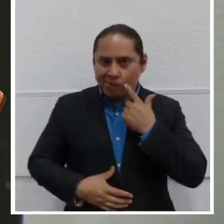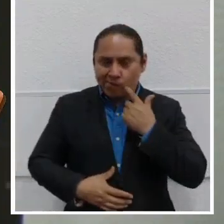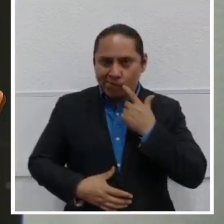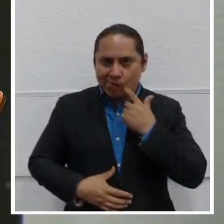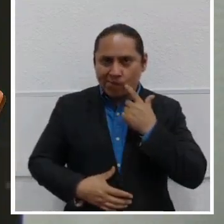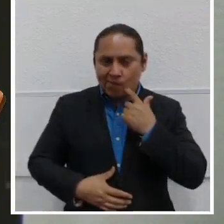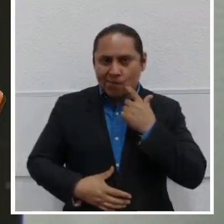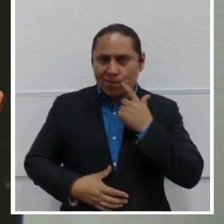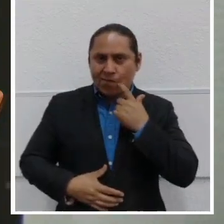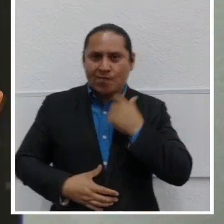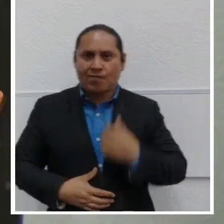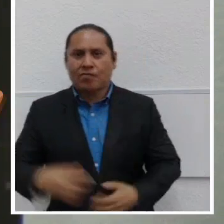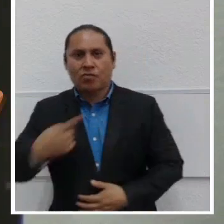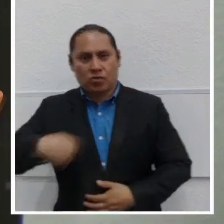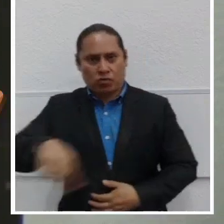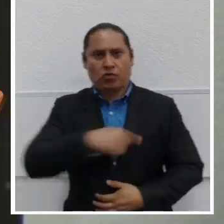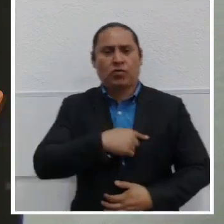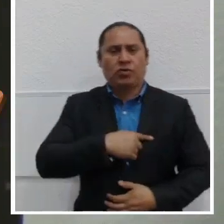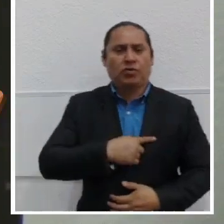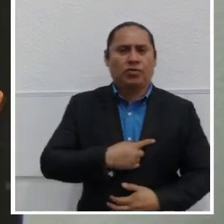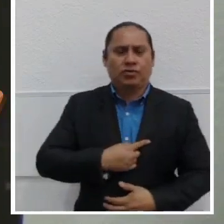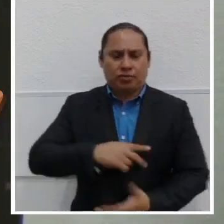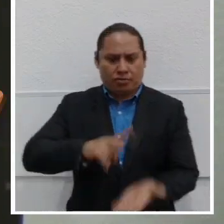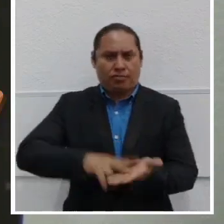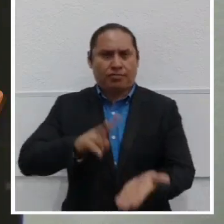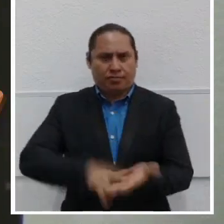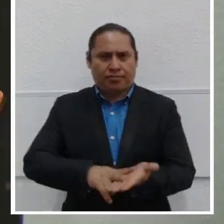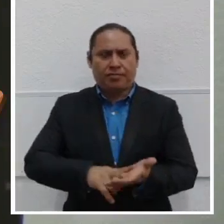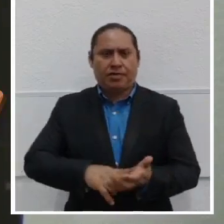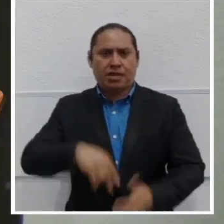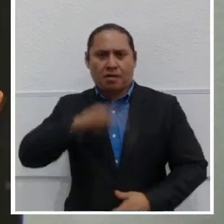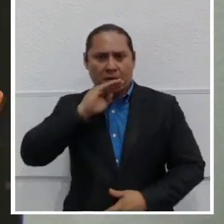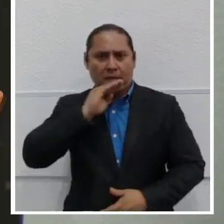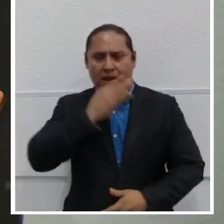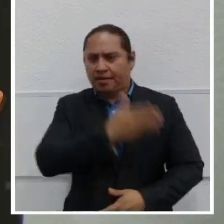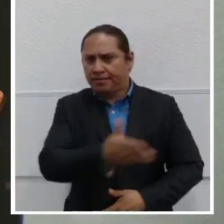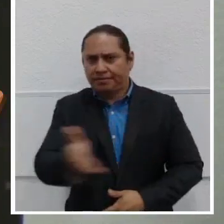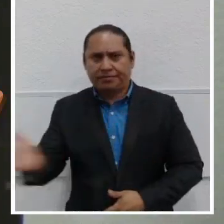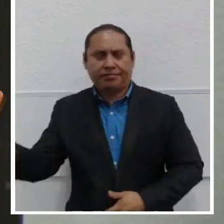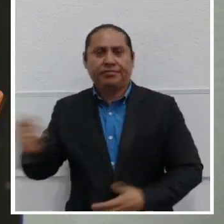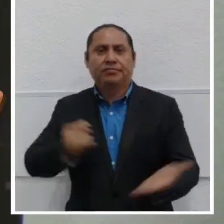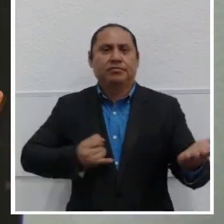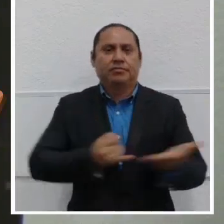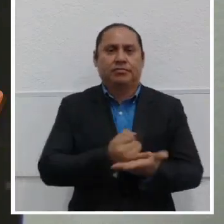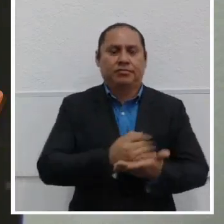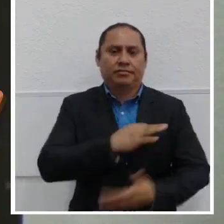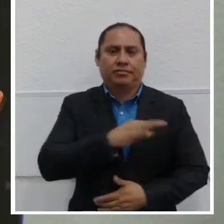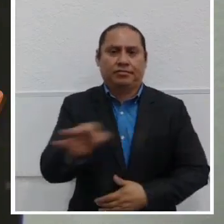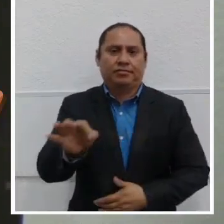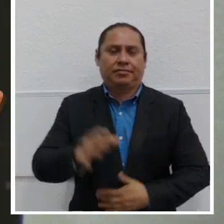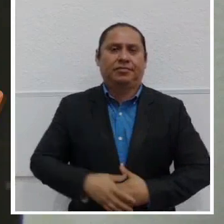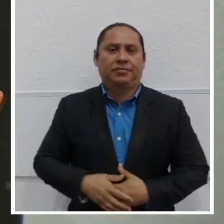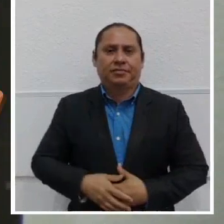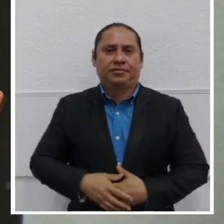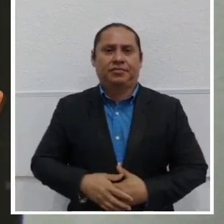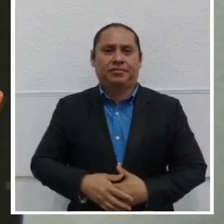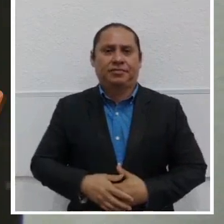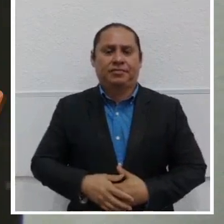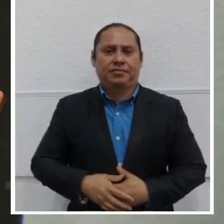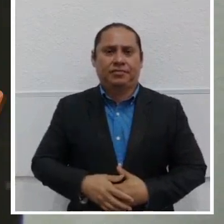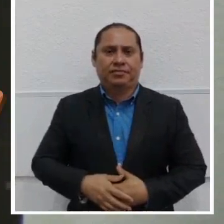estamos por decisión valiente de nuestras madres al decidir y permitirnos la luz